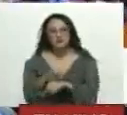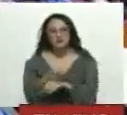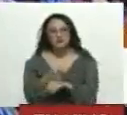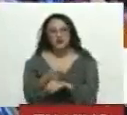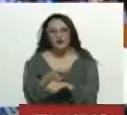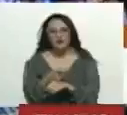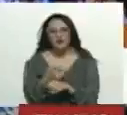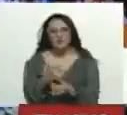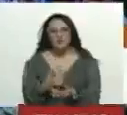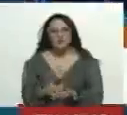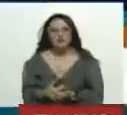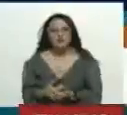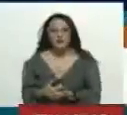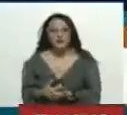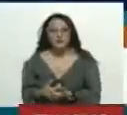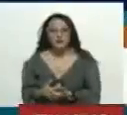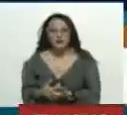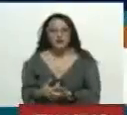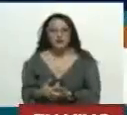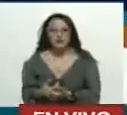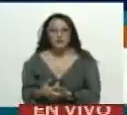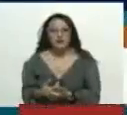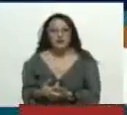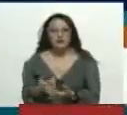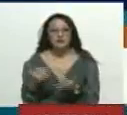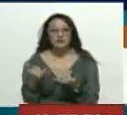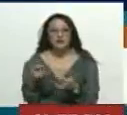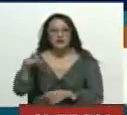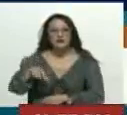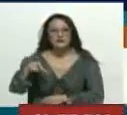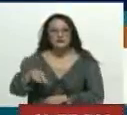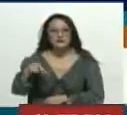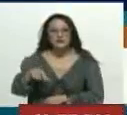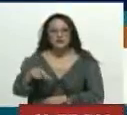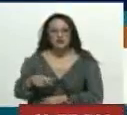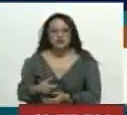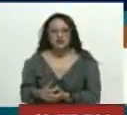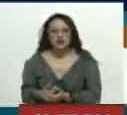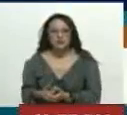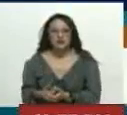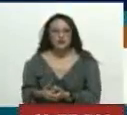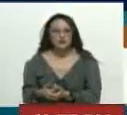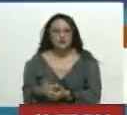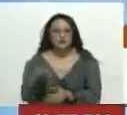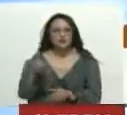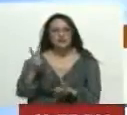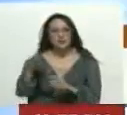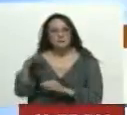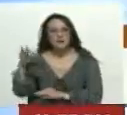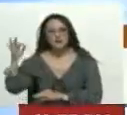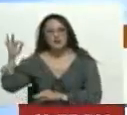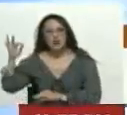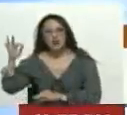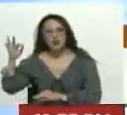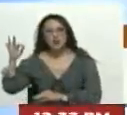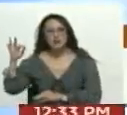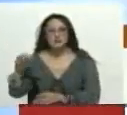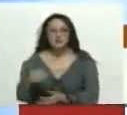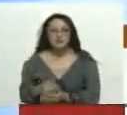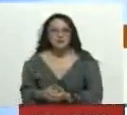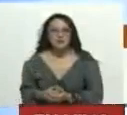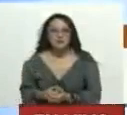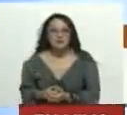la corresponsabilidad que tenemos dentro del territorio y la necesidad incluso desde lo espiritual para ya ir cerrando porque creo